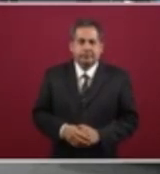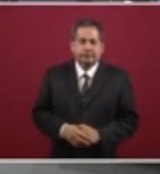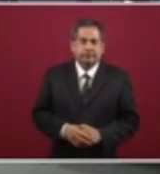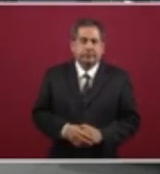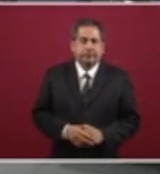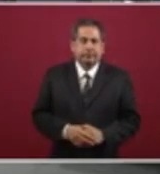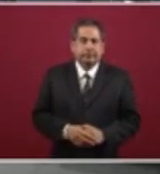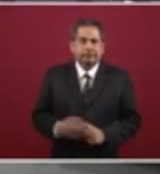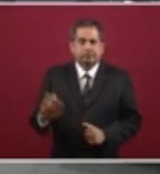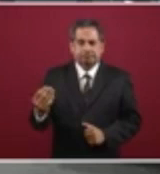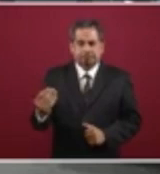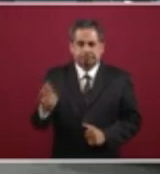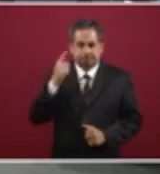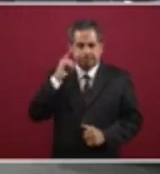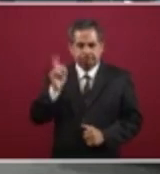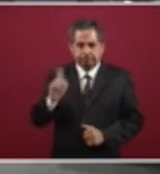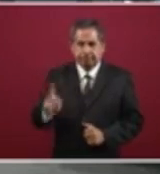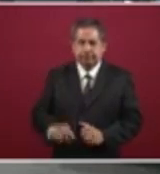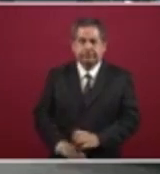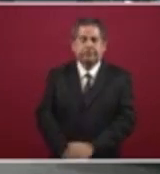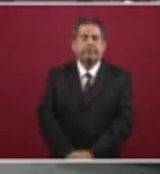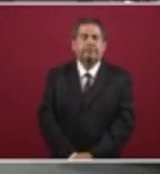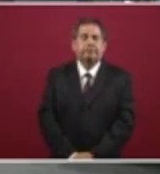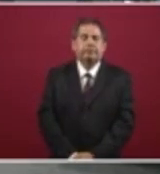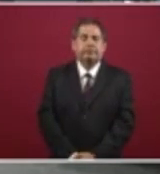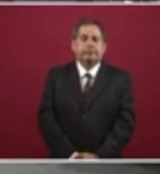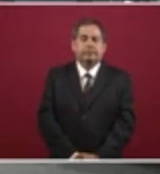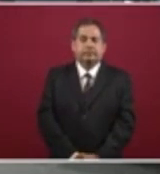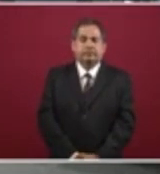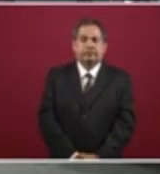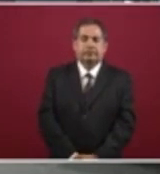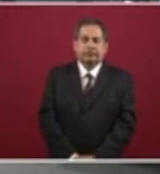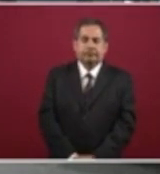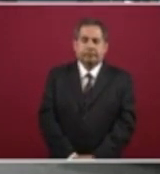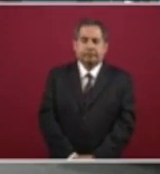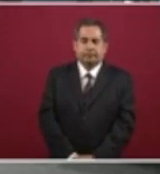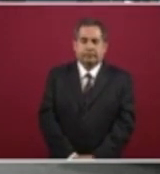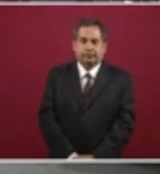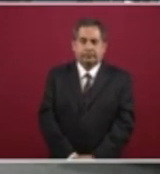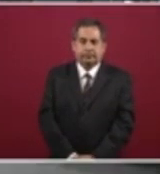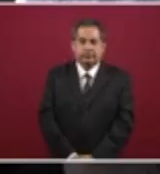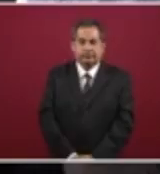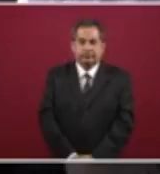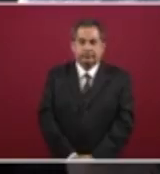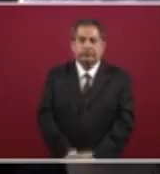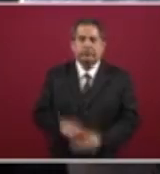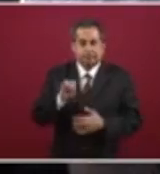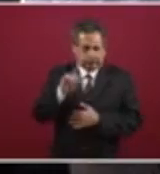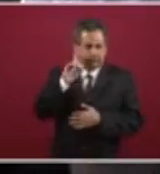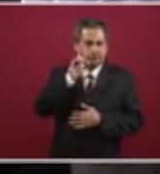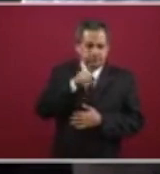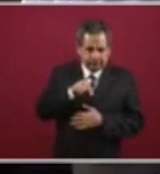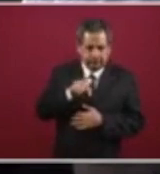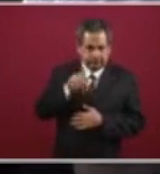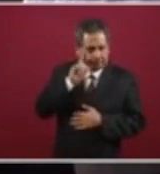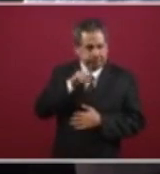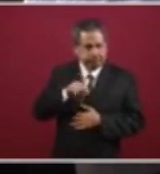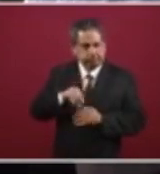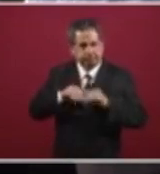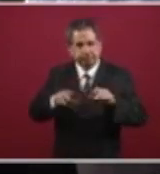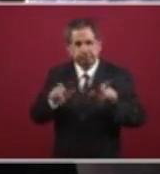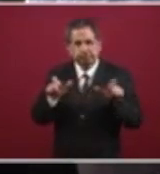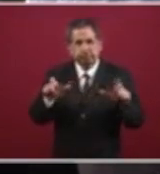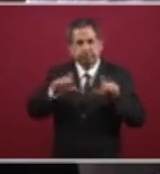La reunión que anunció la semana pasada. ¿Sí habrá mañana en Sonora? Sí, mañana la